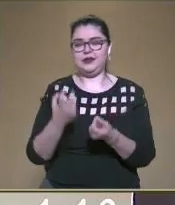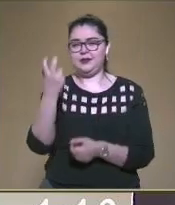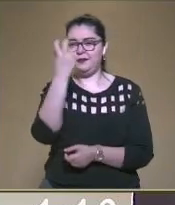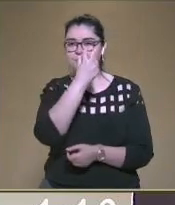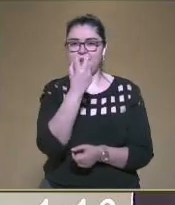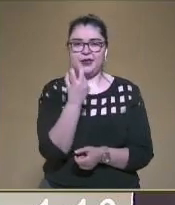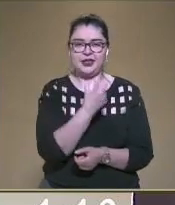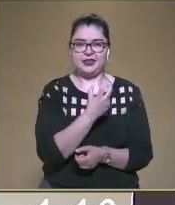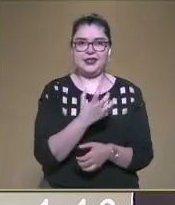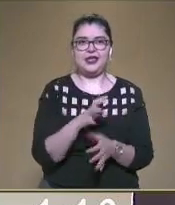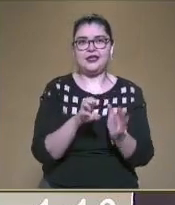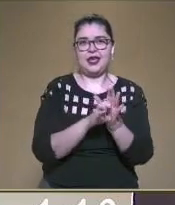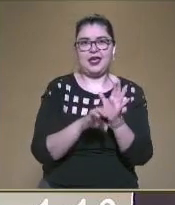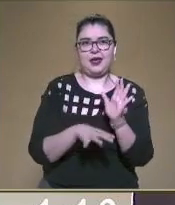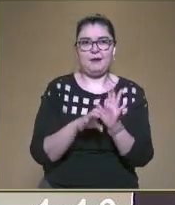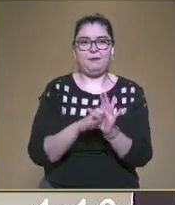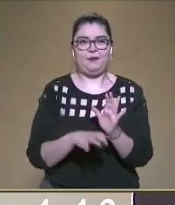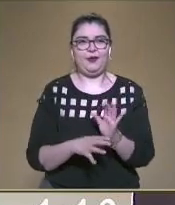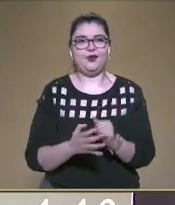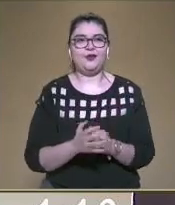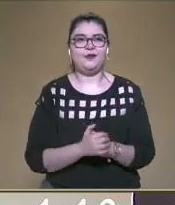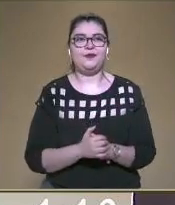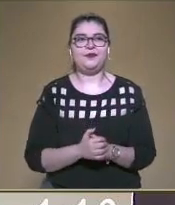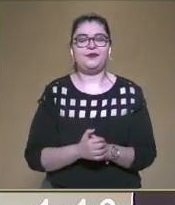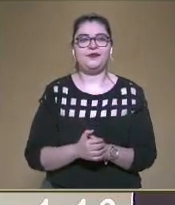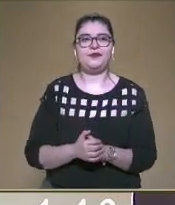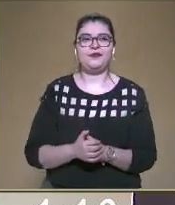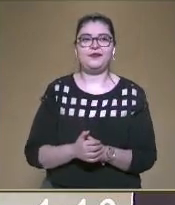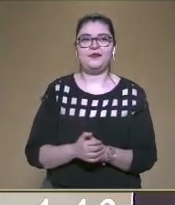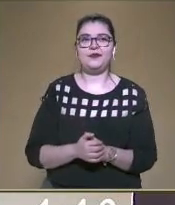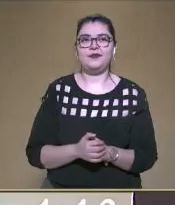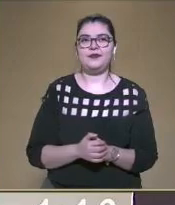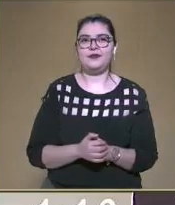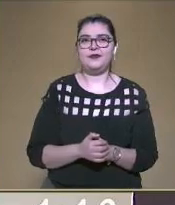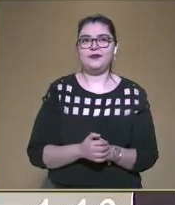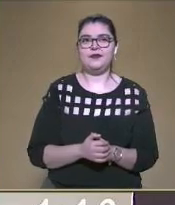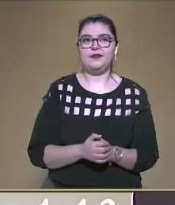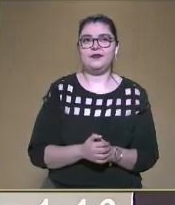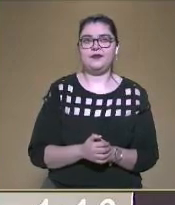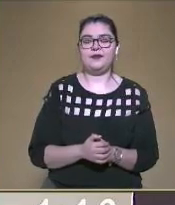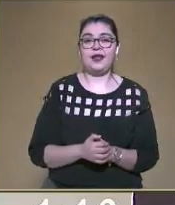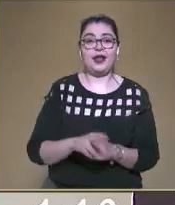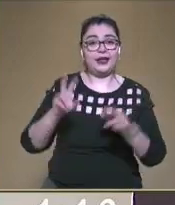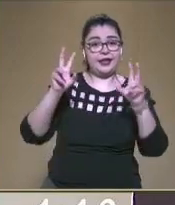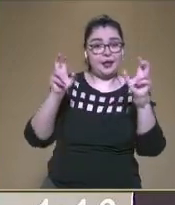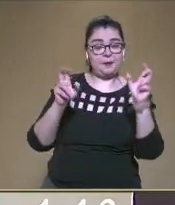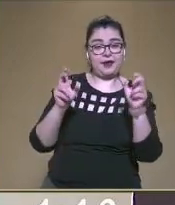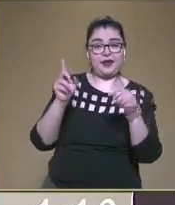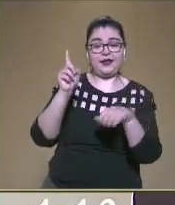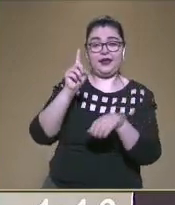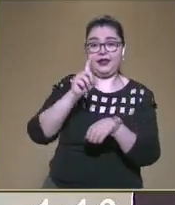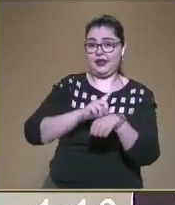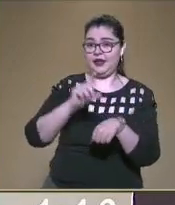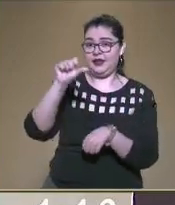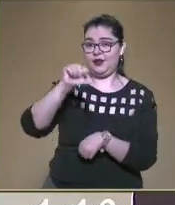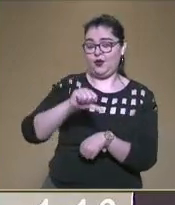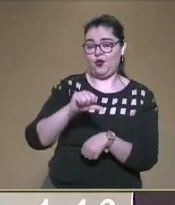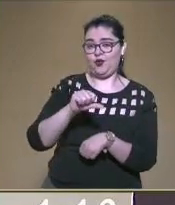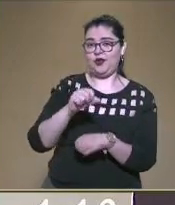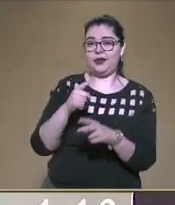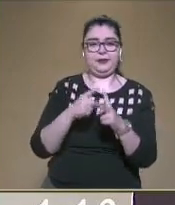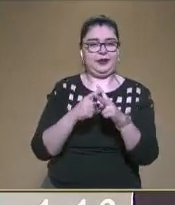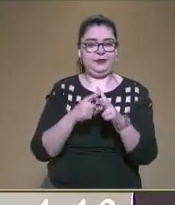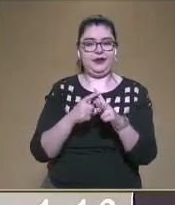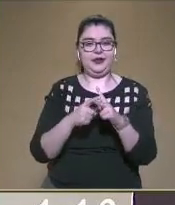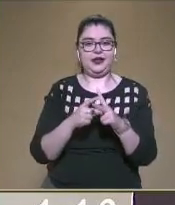real, ¿verdad, maestro? Así es. Muy bien. Bueno, vamos a empezar. Bueno, el tema del día de hoy en la clase de matemáticas